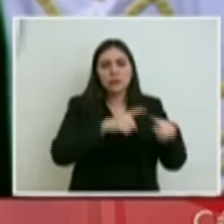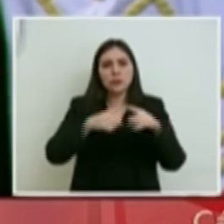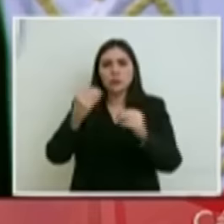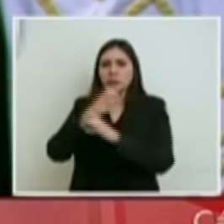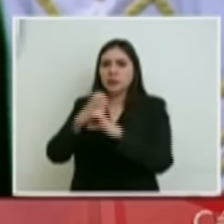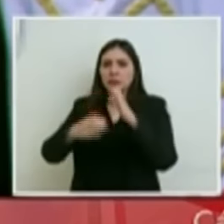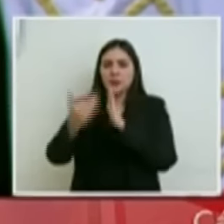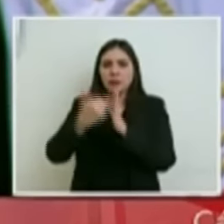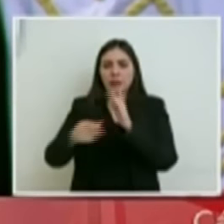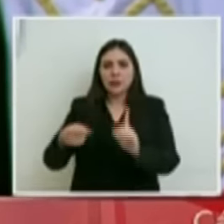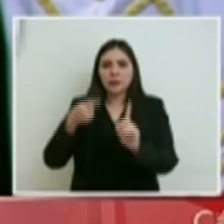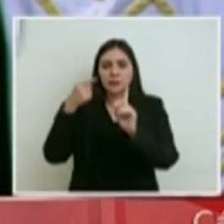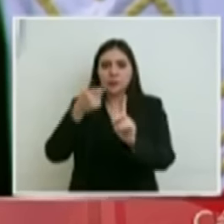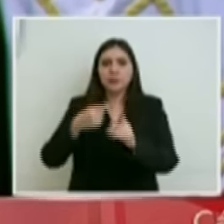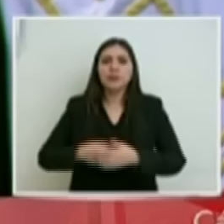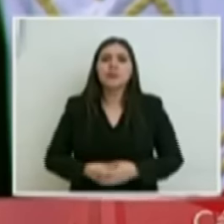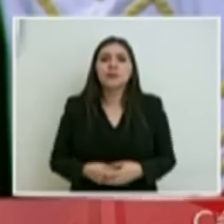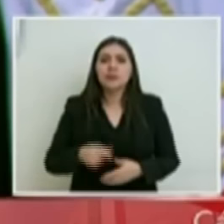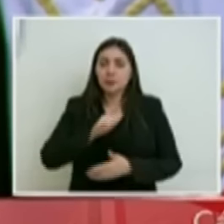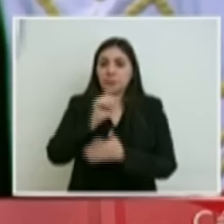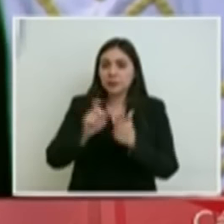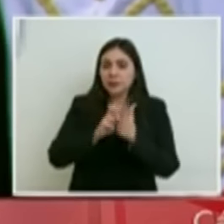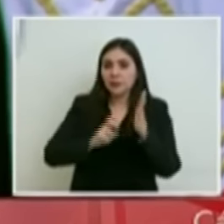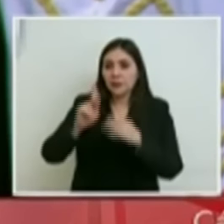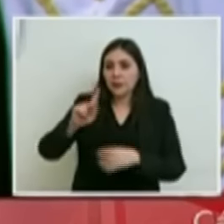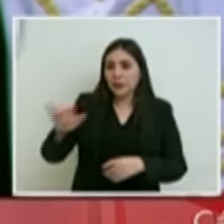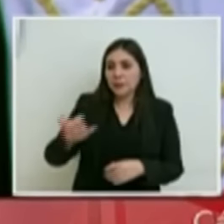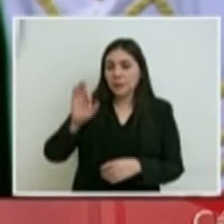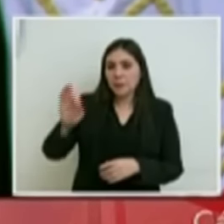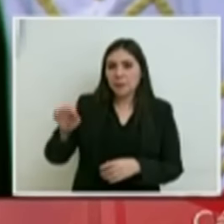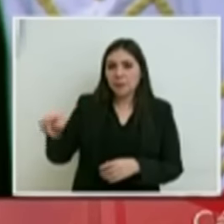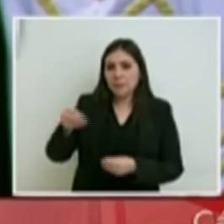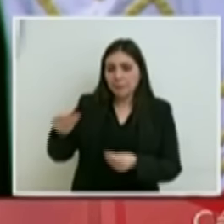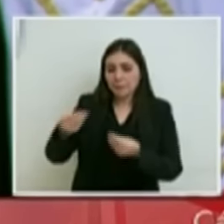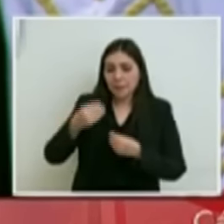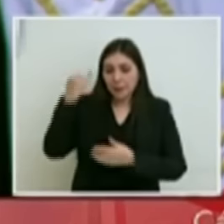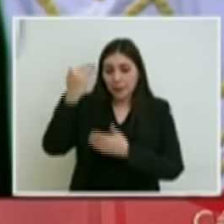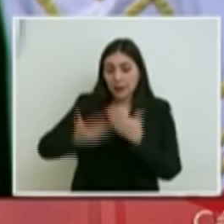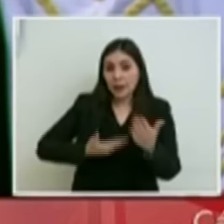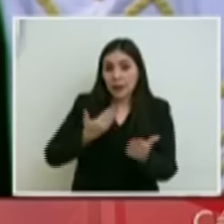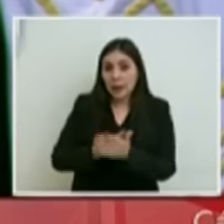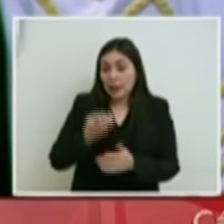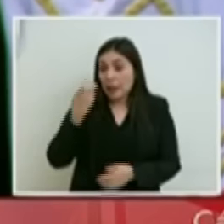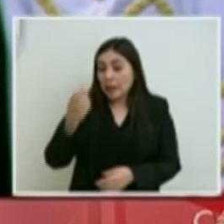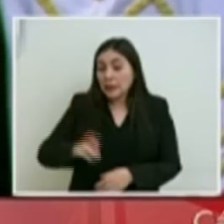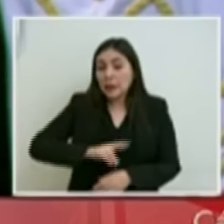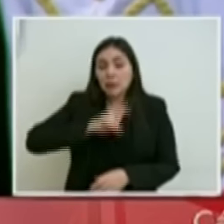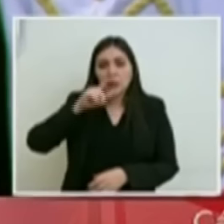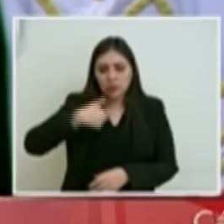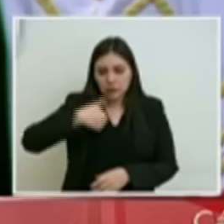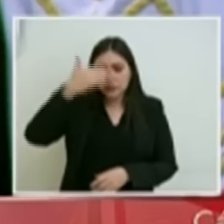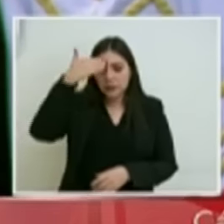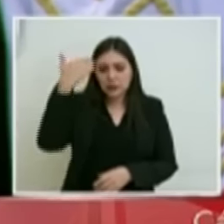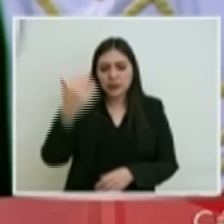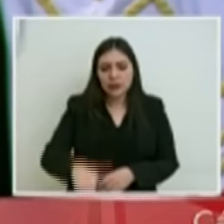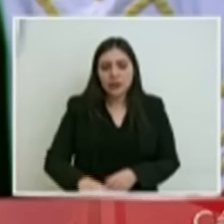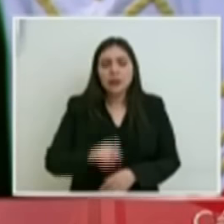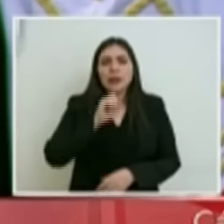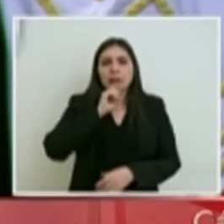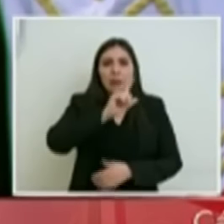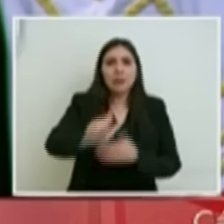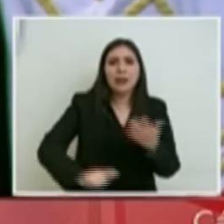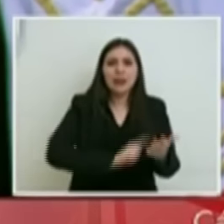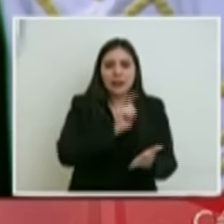retos. Sé que la reforma al Poder Judicial que se nos ha propuesto no es la mejor. Sé también que en las